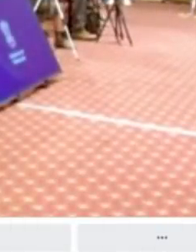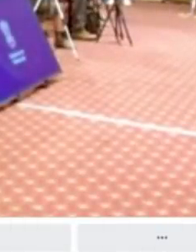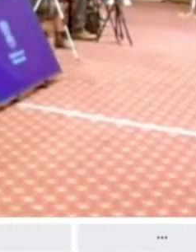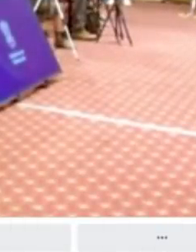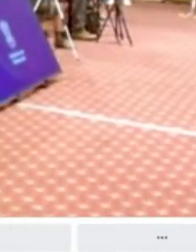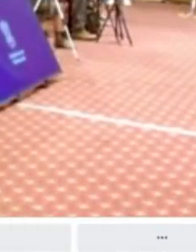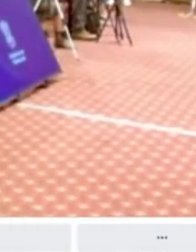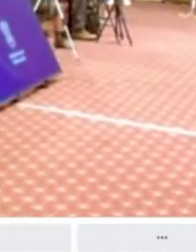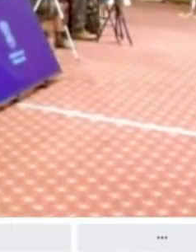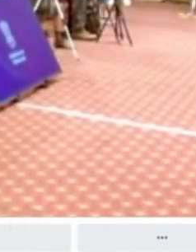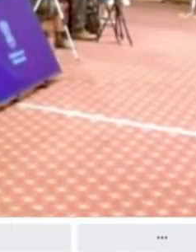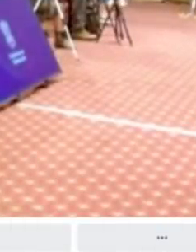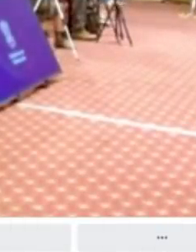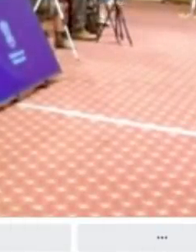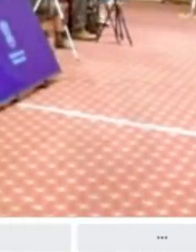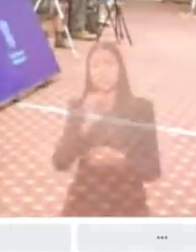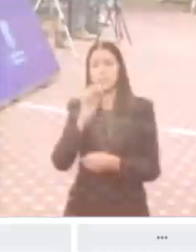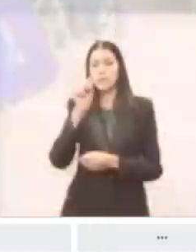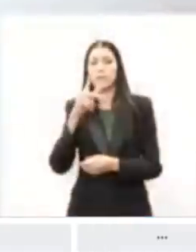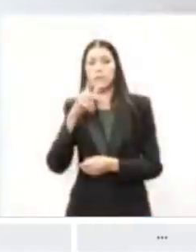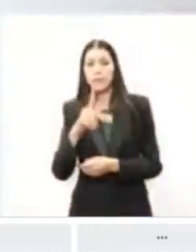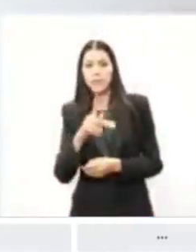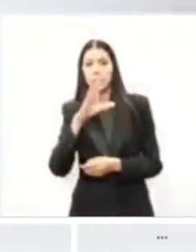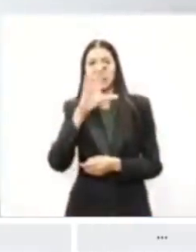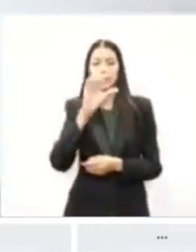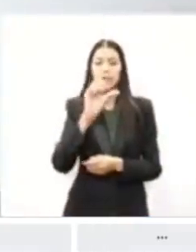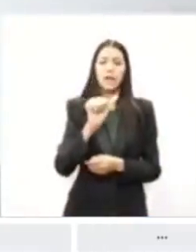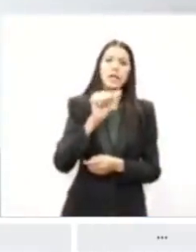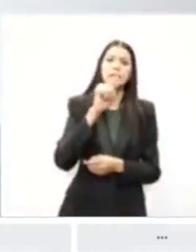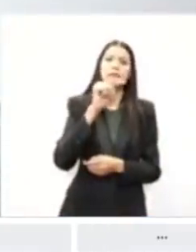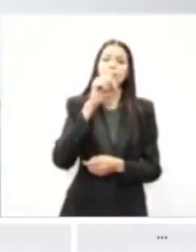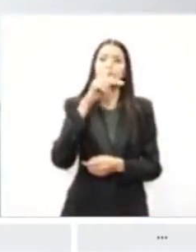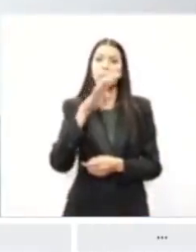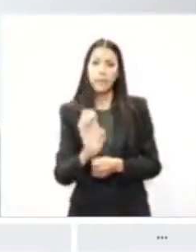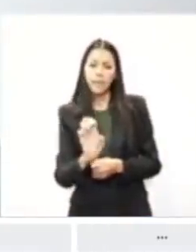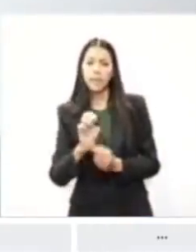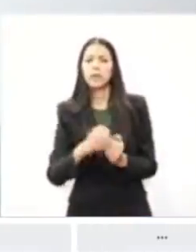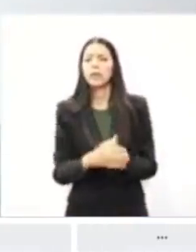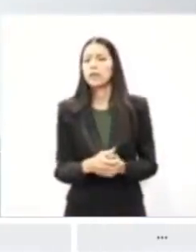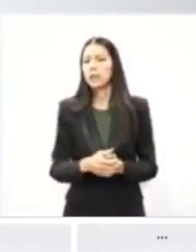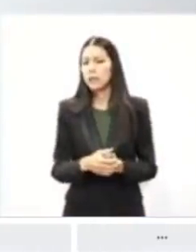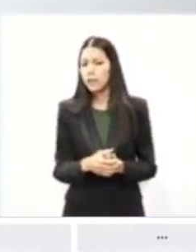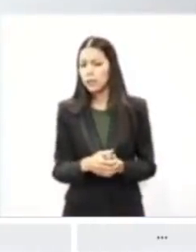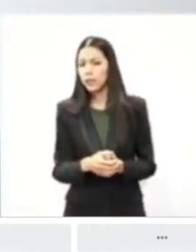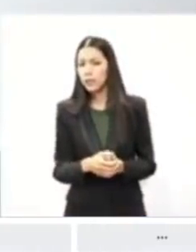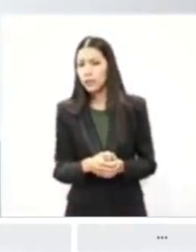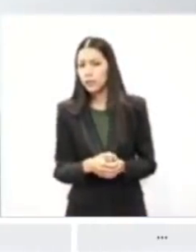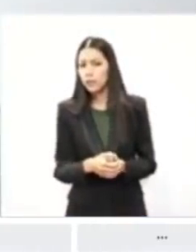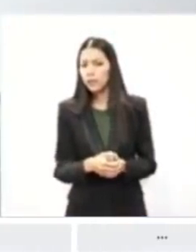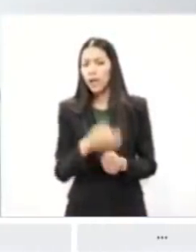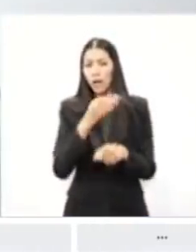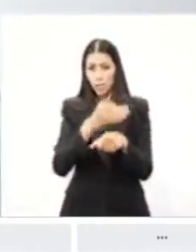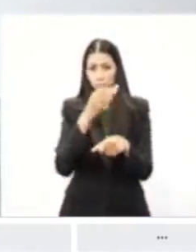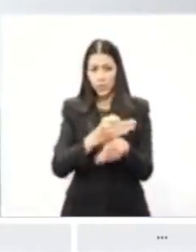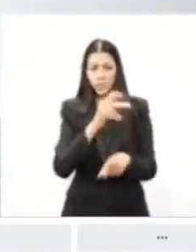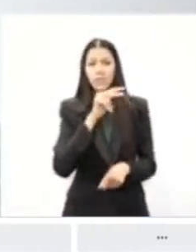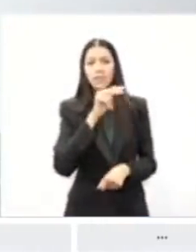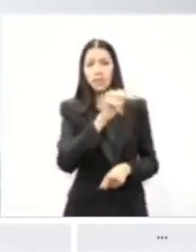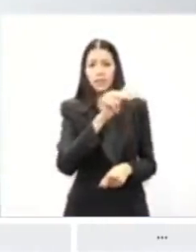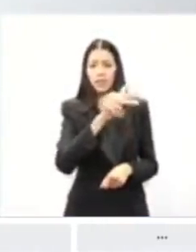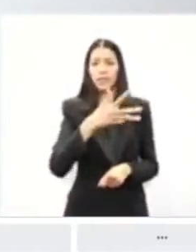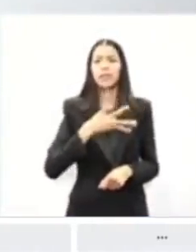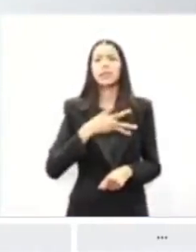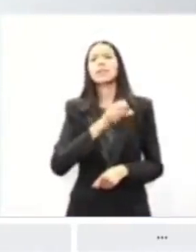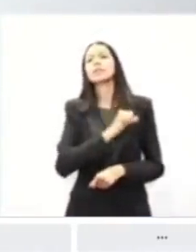SCOP, Seguridad Pública, CATPE, son las que ahorita, de las 18, también